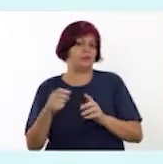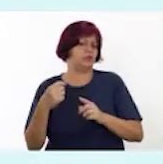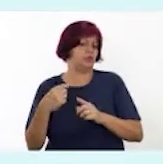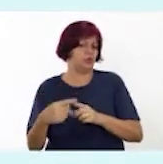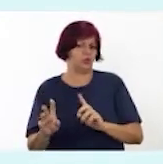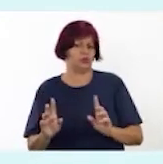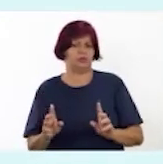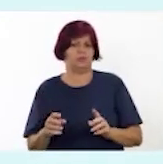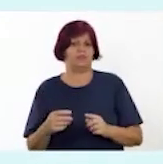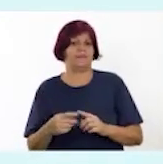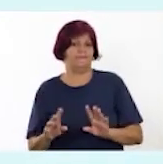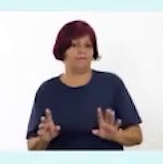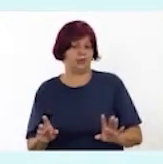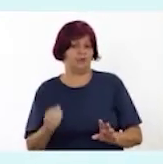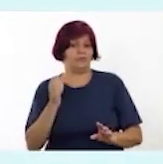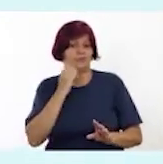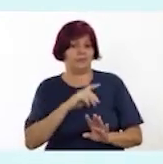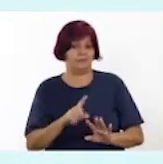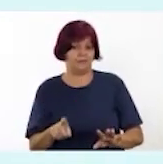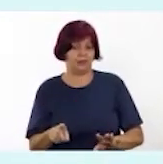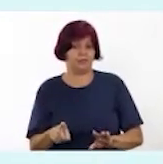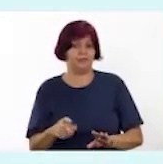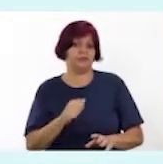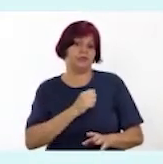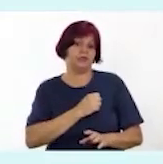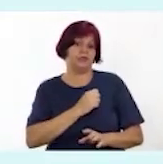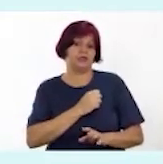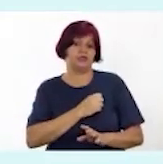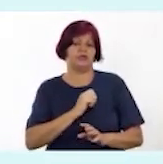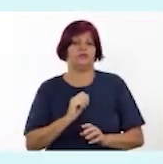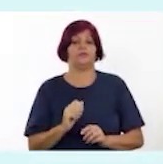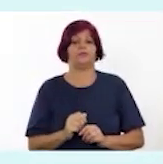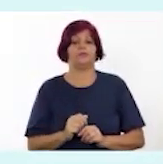etc. Pero bueno, también quiero